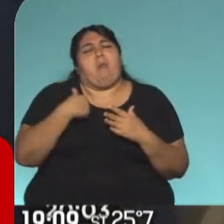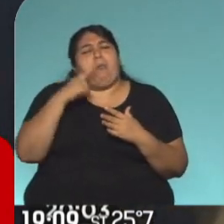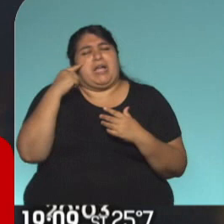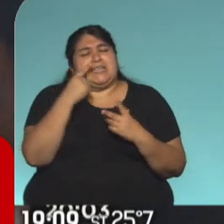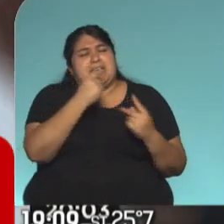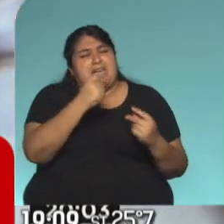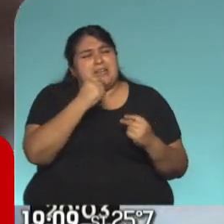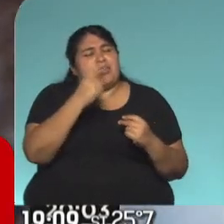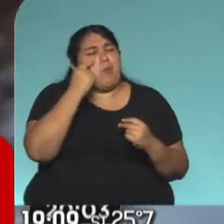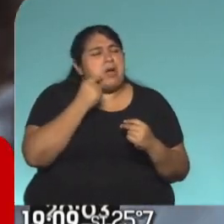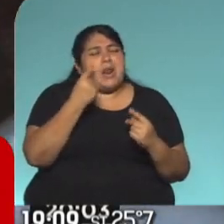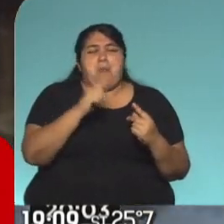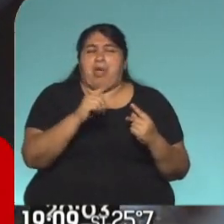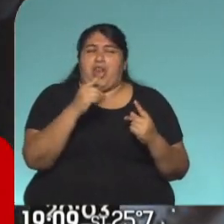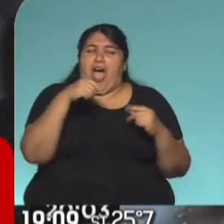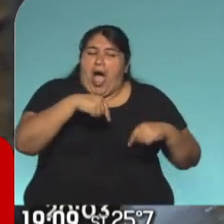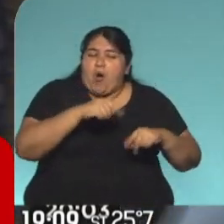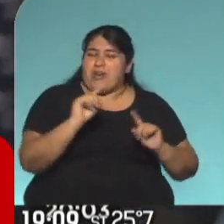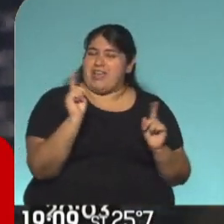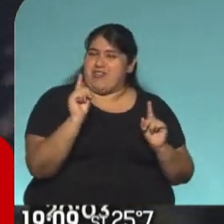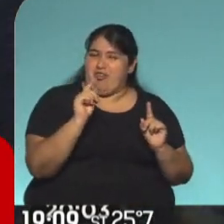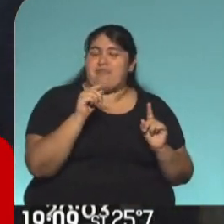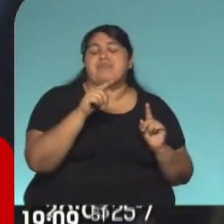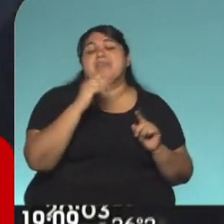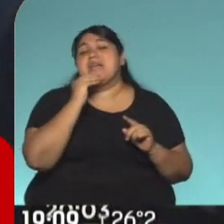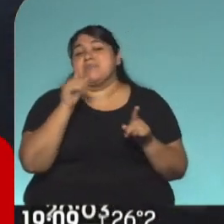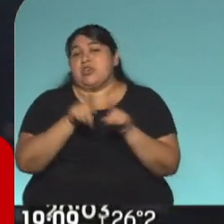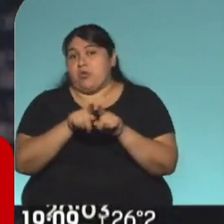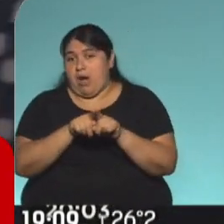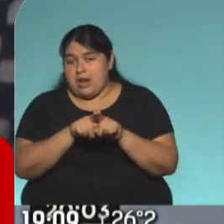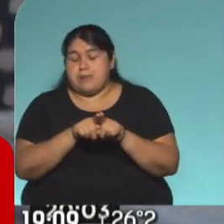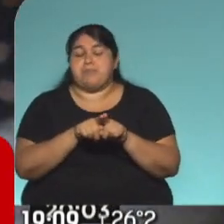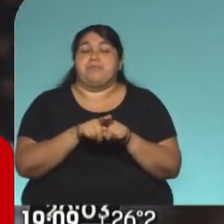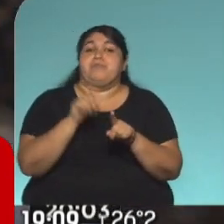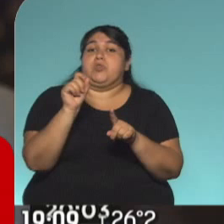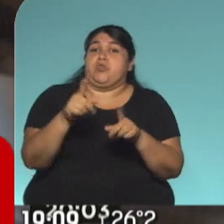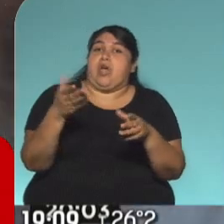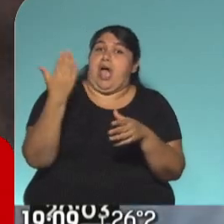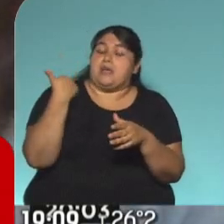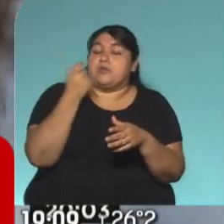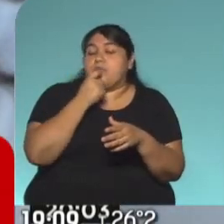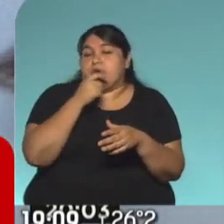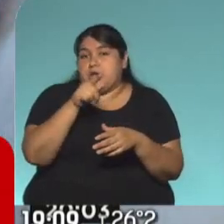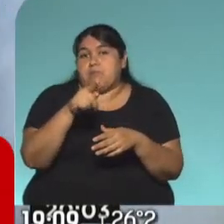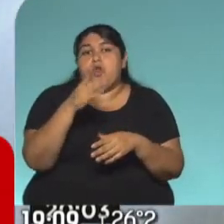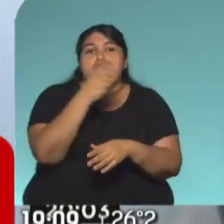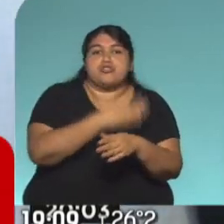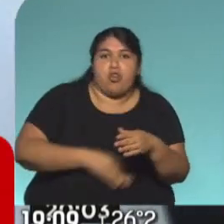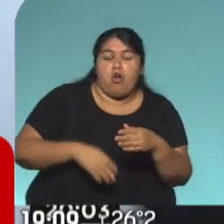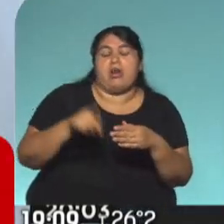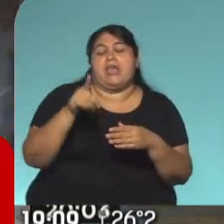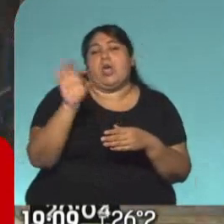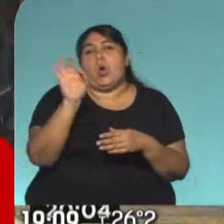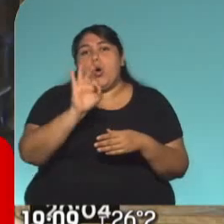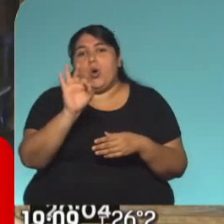para hacer críticas. Lo mismo pasó con Sergio Massa. No así quienes pasaron, por ejemplo, por su gestión. No fueron lo mismo lo que dijeron, por ejemplo, Daniel Scioli o el